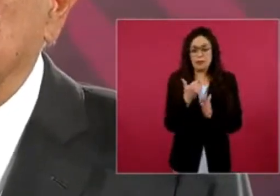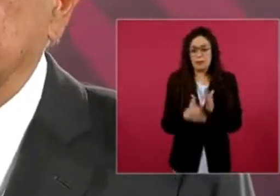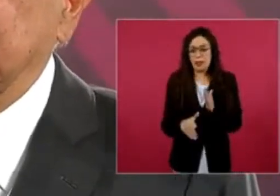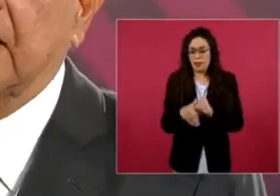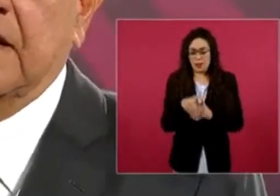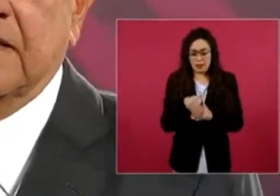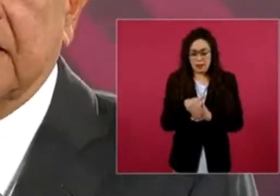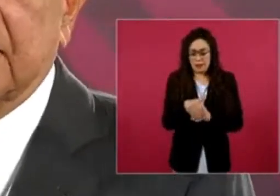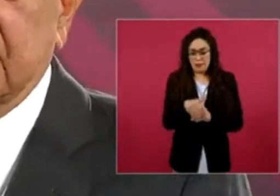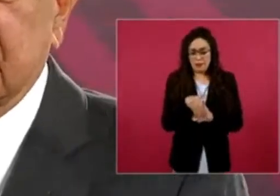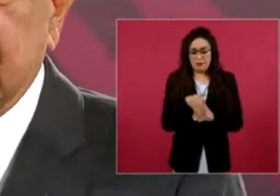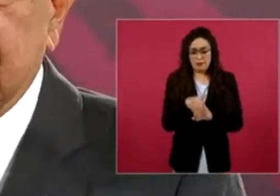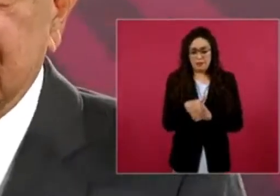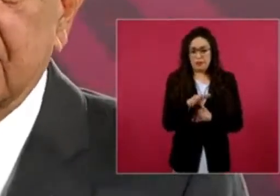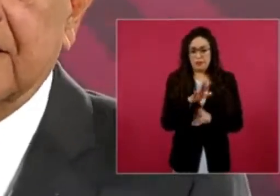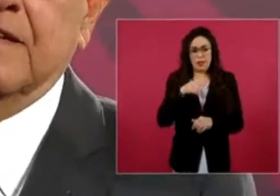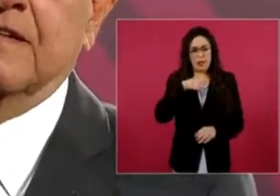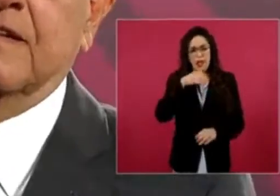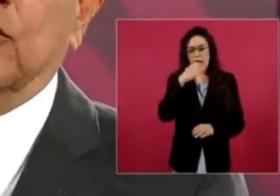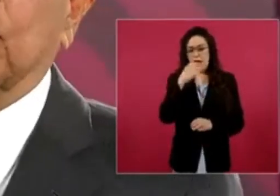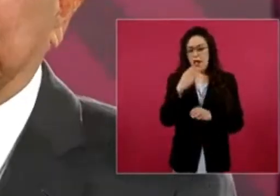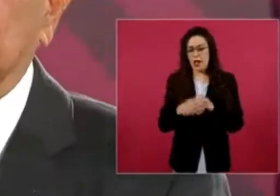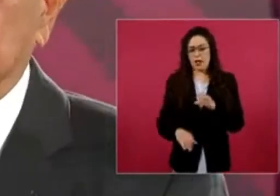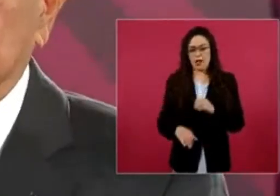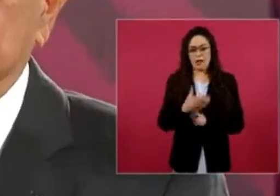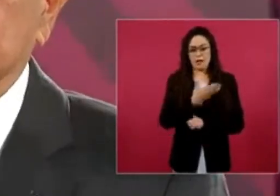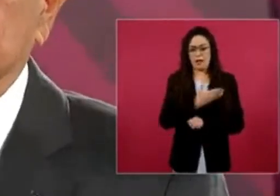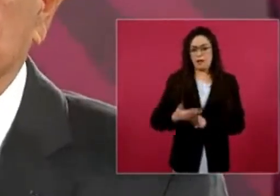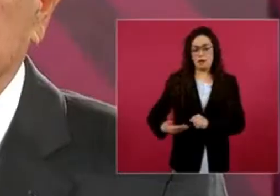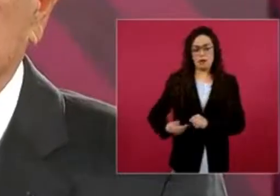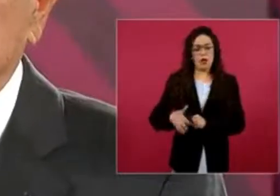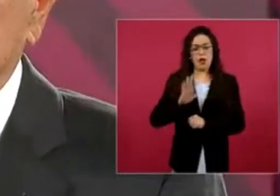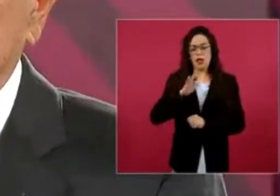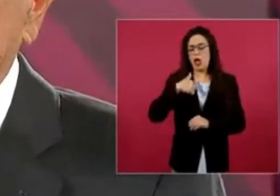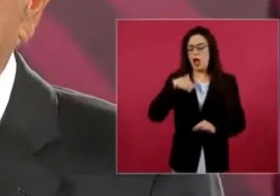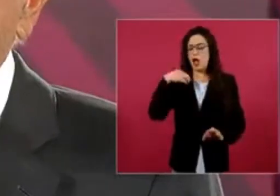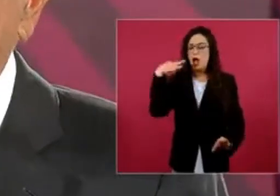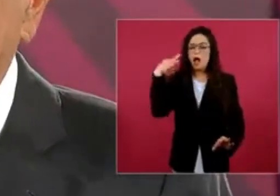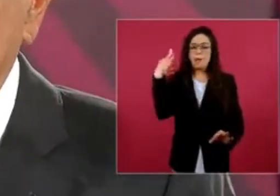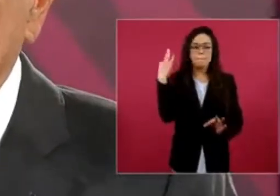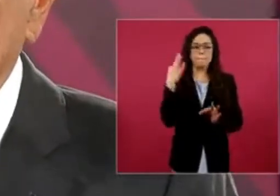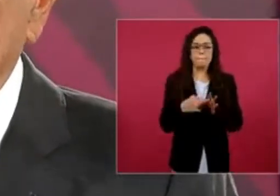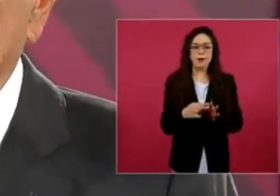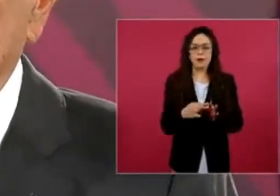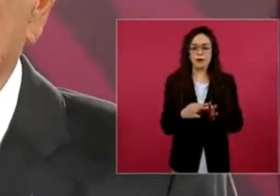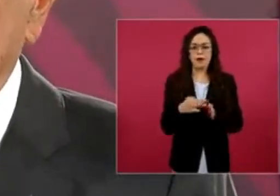y ya estoy cumpliendo mi misión.